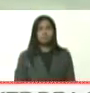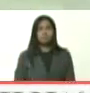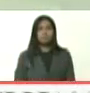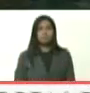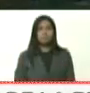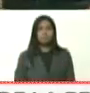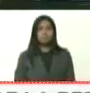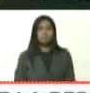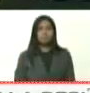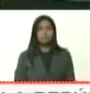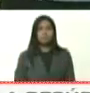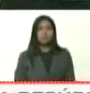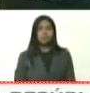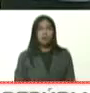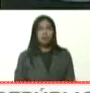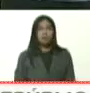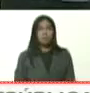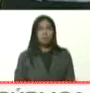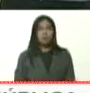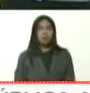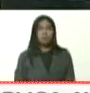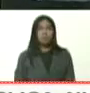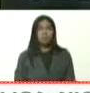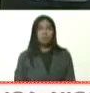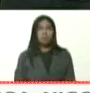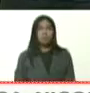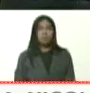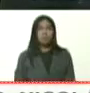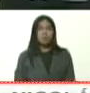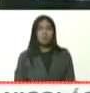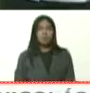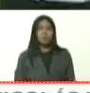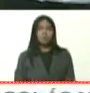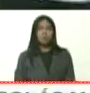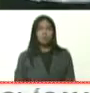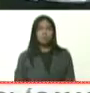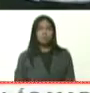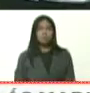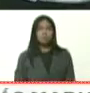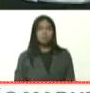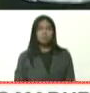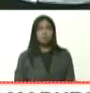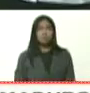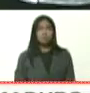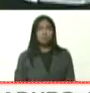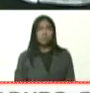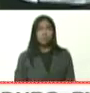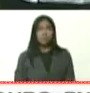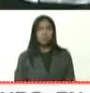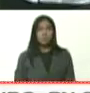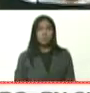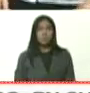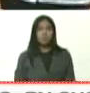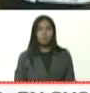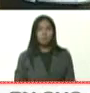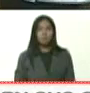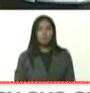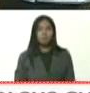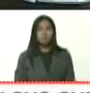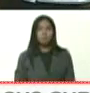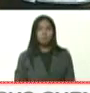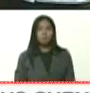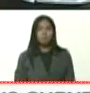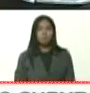Saludos, presidente. Desde el municipio Morán, parroquia Bolívar, nos encontramos en un